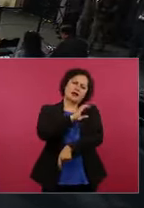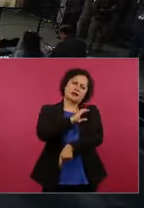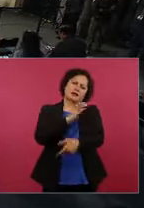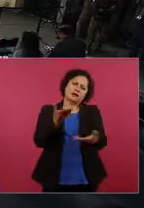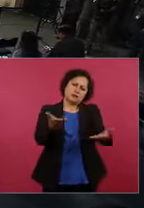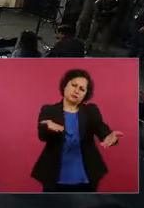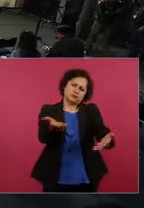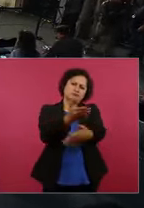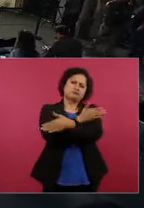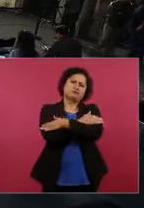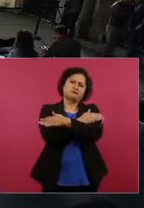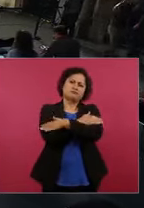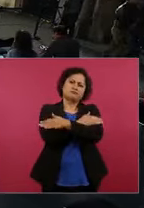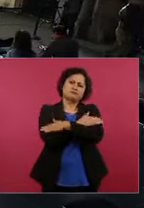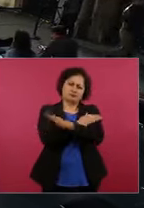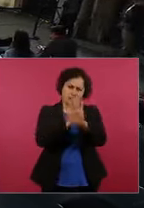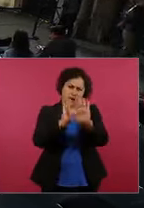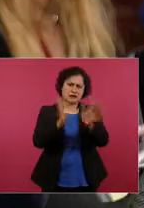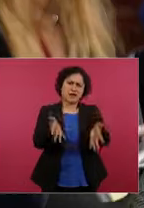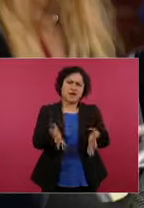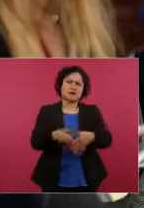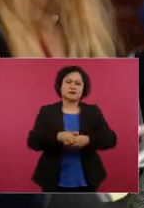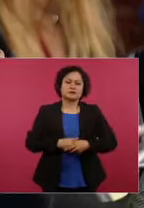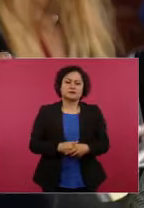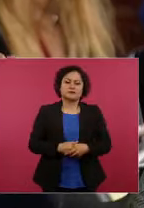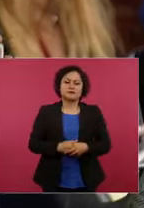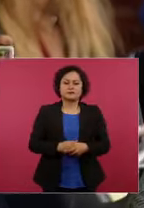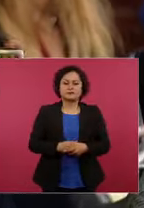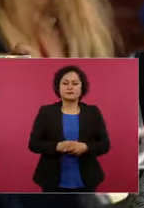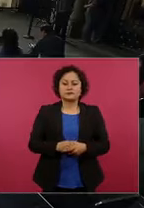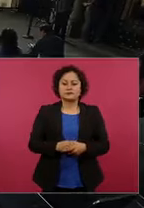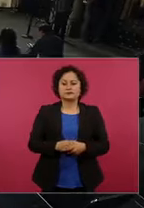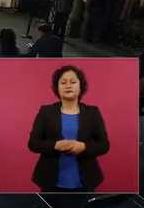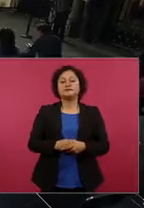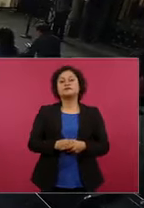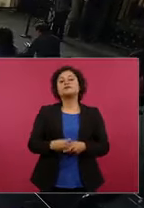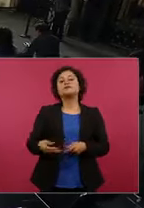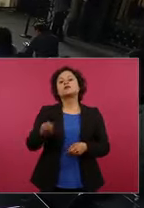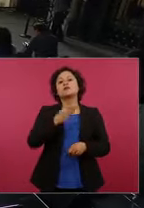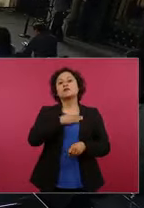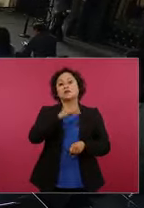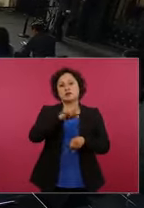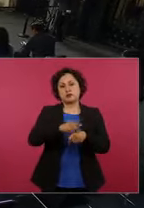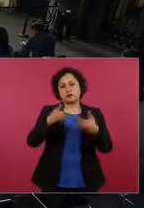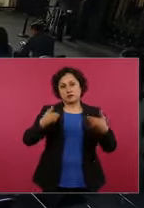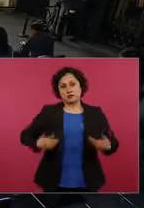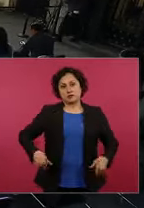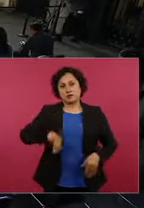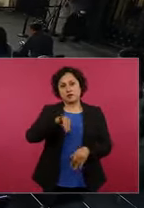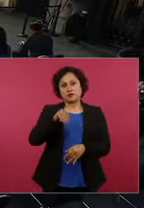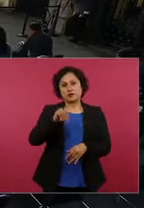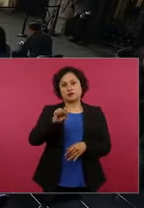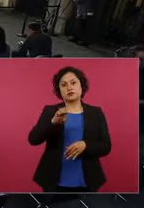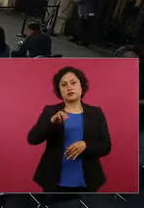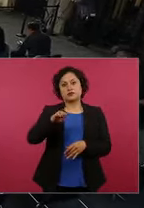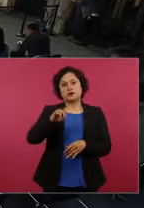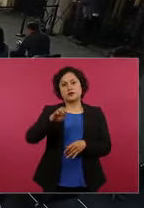abrácense, ya, adelante. Buenos días, presidente. José Manuel Fuentes, de Capital